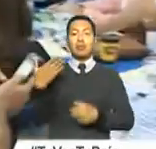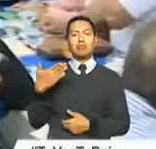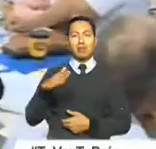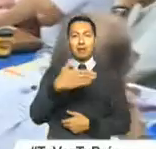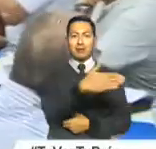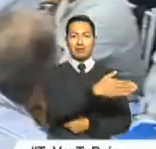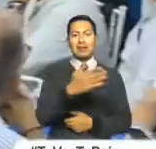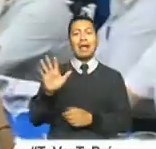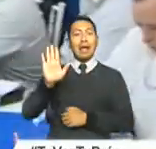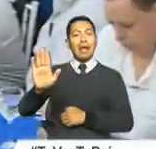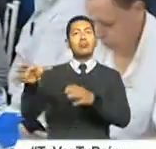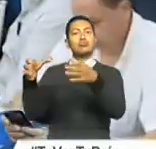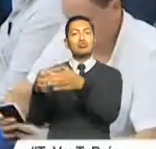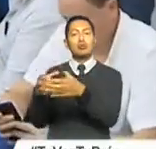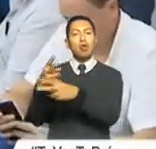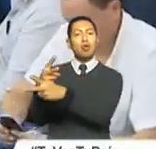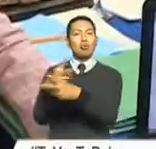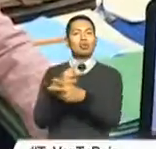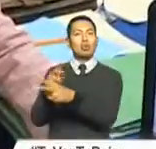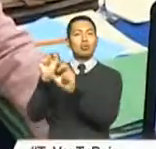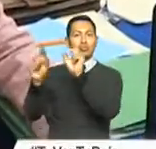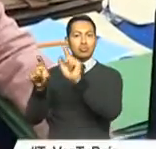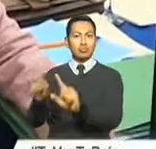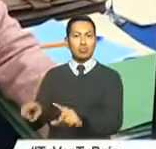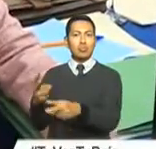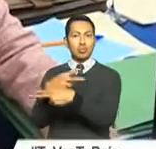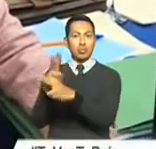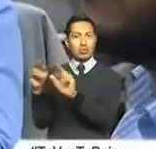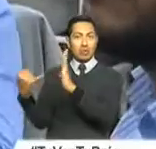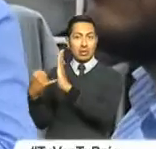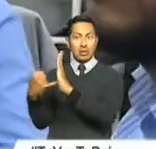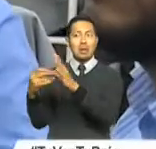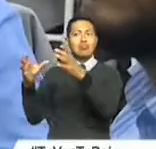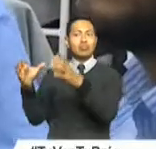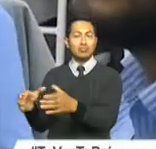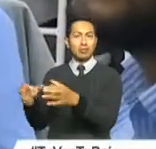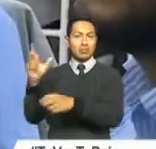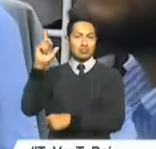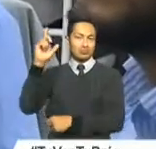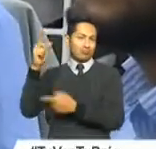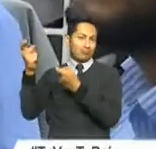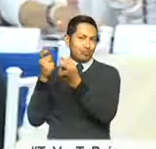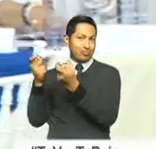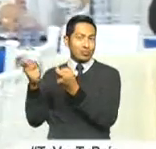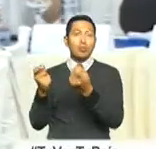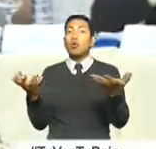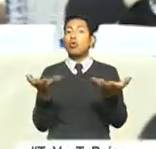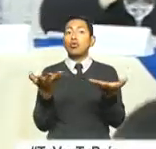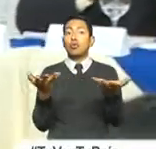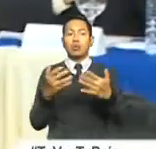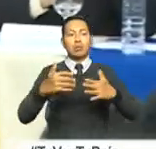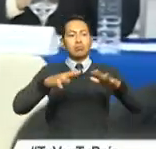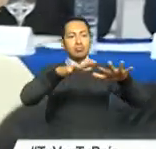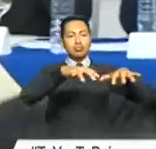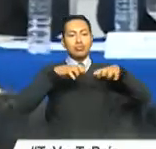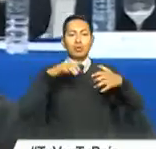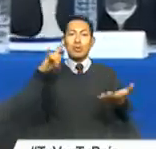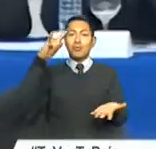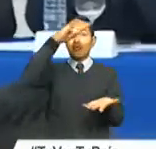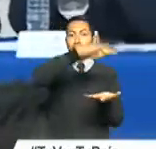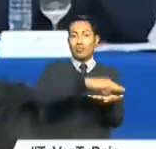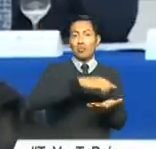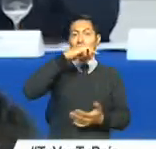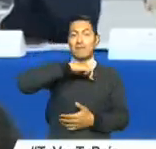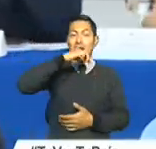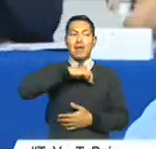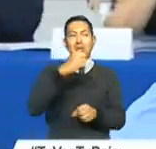Consultivo Productivo y Tributario. El acto se cumplió en las instalaciones de la Autoridad Portuaria de Manta. Aproximadamente 100 representantes de las